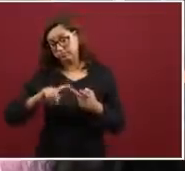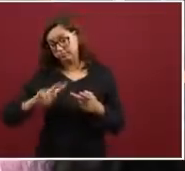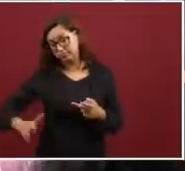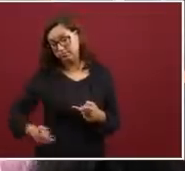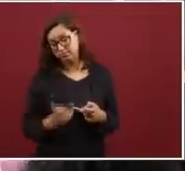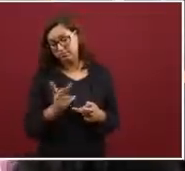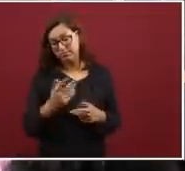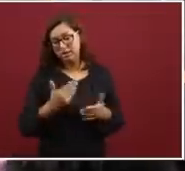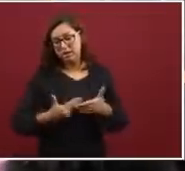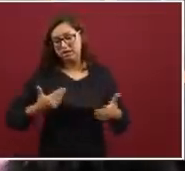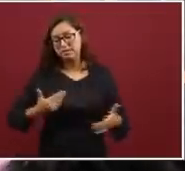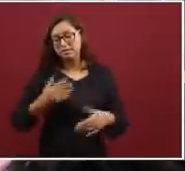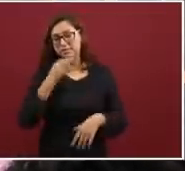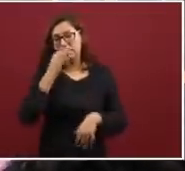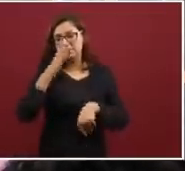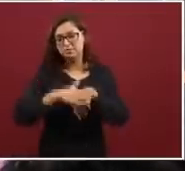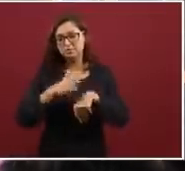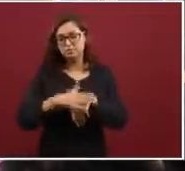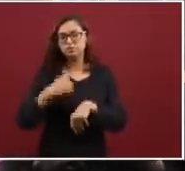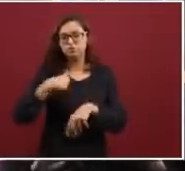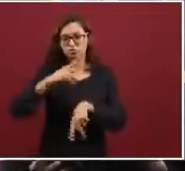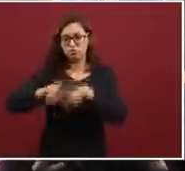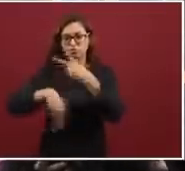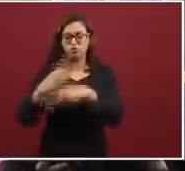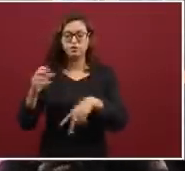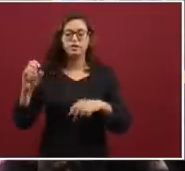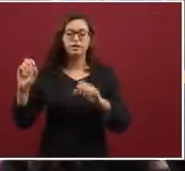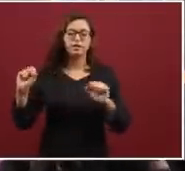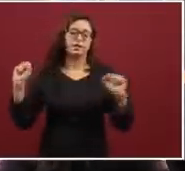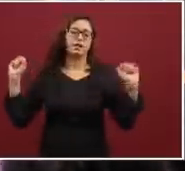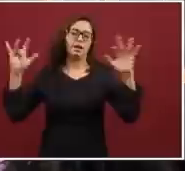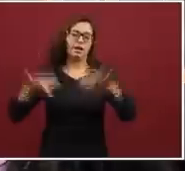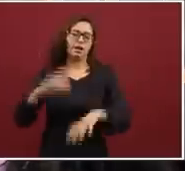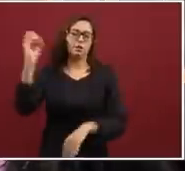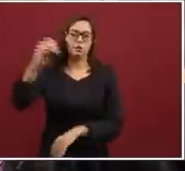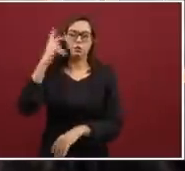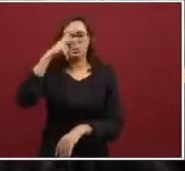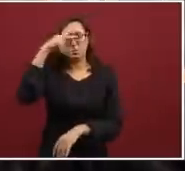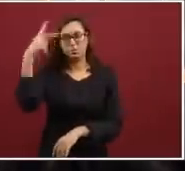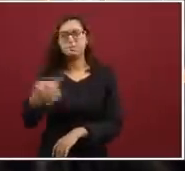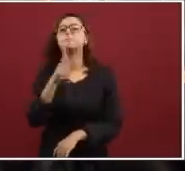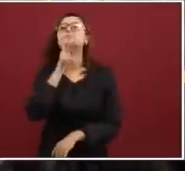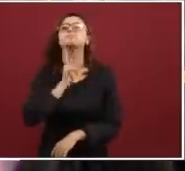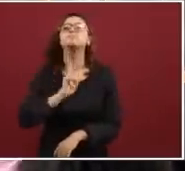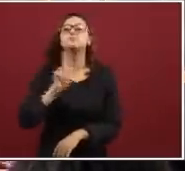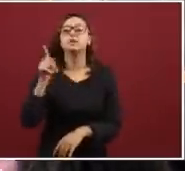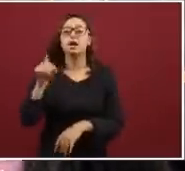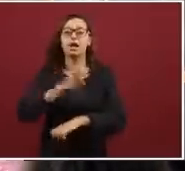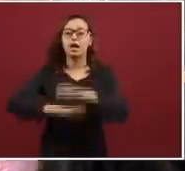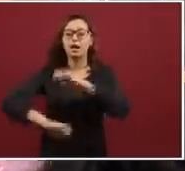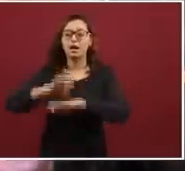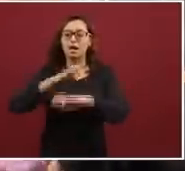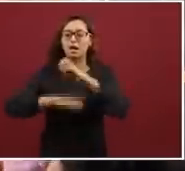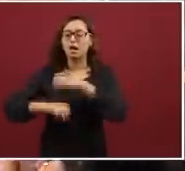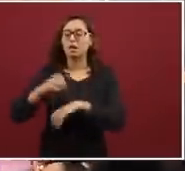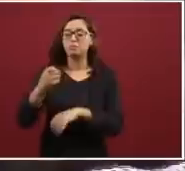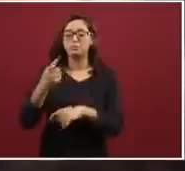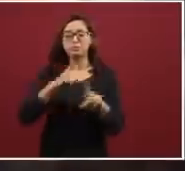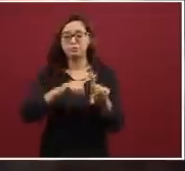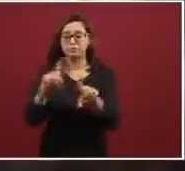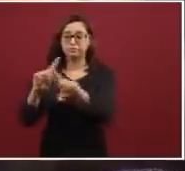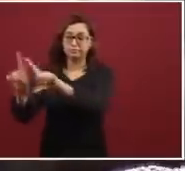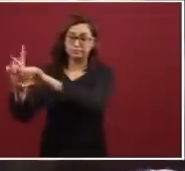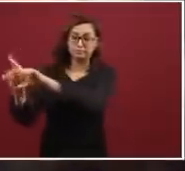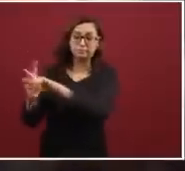antes comentarle que estuve en el Congreso Mexicano del Petróleo y ahí muchas de las empresas de exploración, producción y